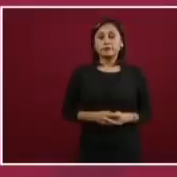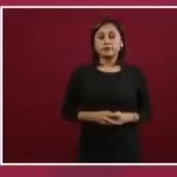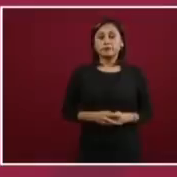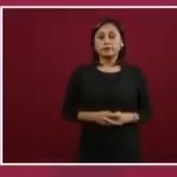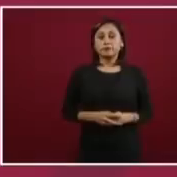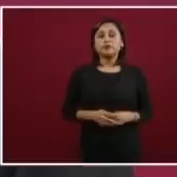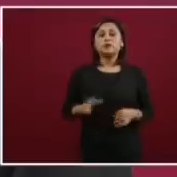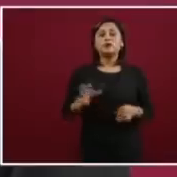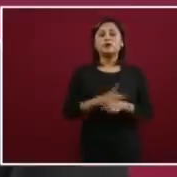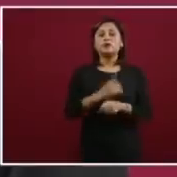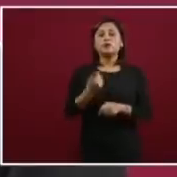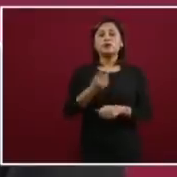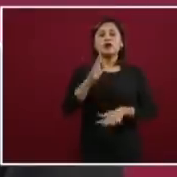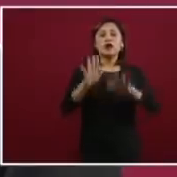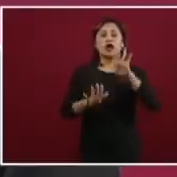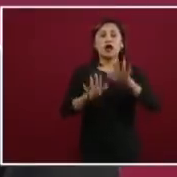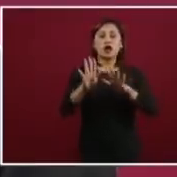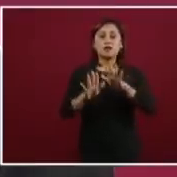y vulgaridades